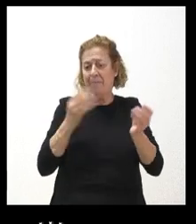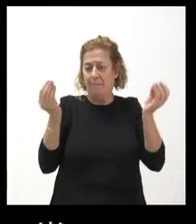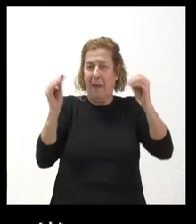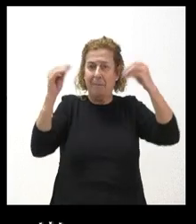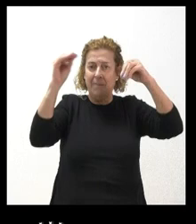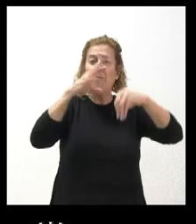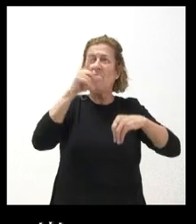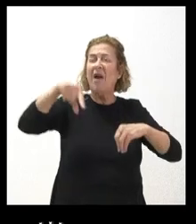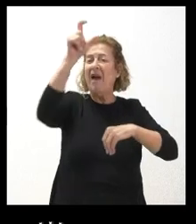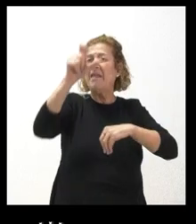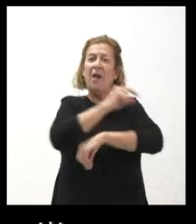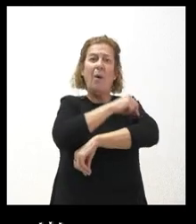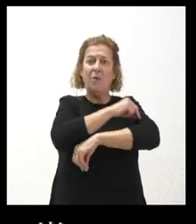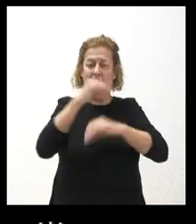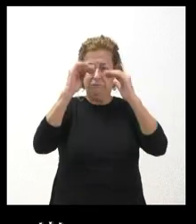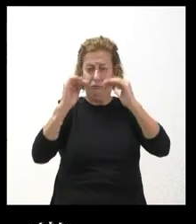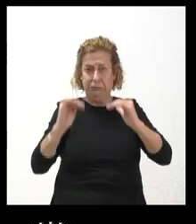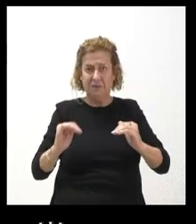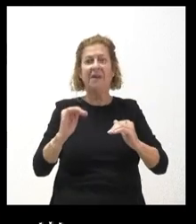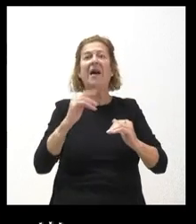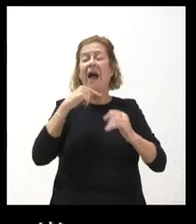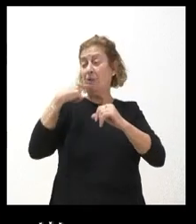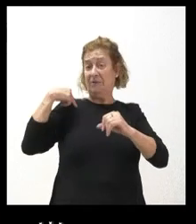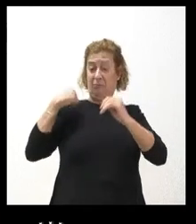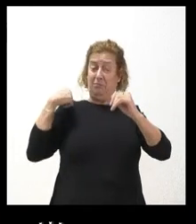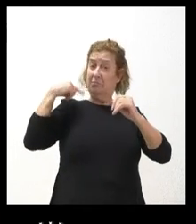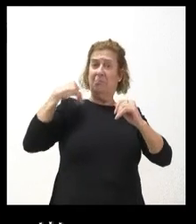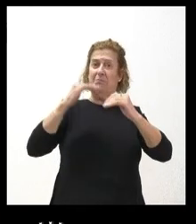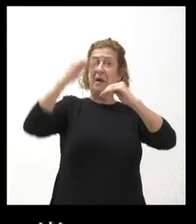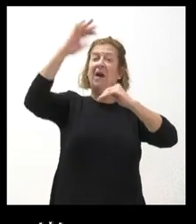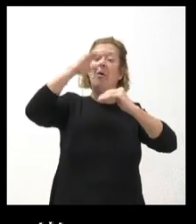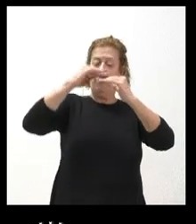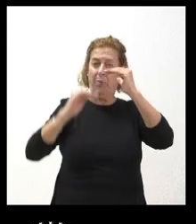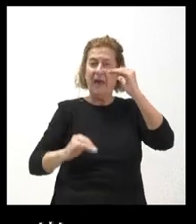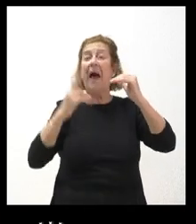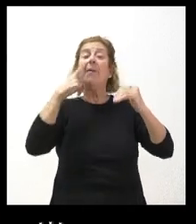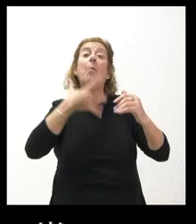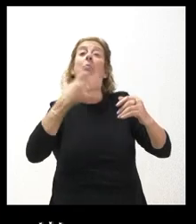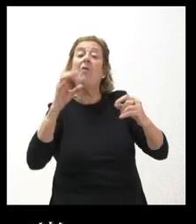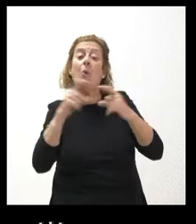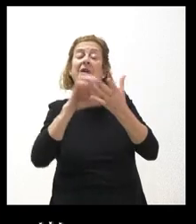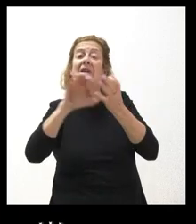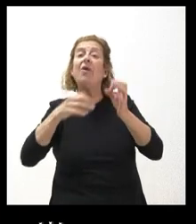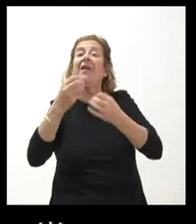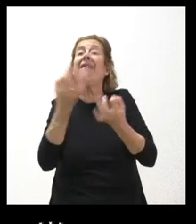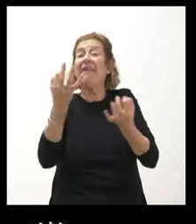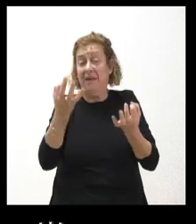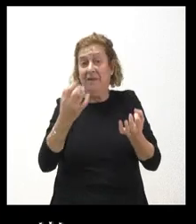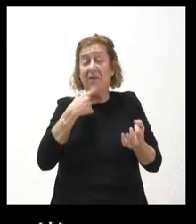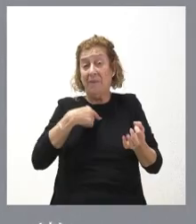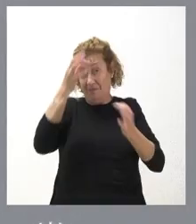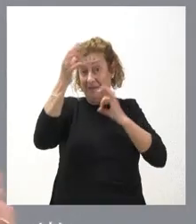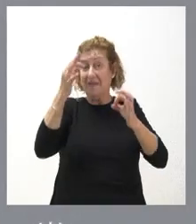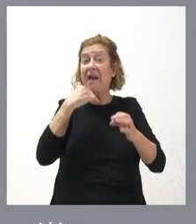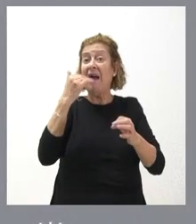un poco Bajos en comparación a años anteriores no sé si nos puede detallar alguna de las iniciativas que van a tomar en ese sentido